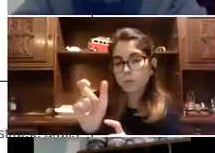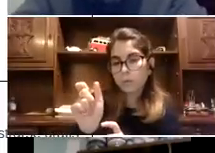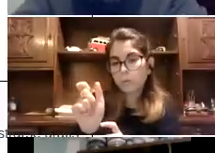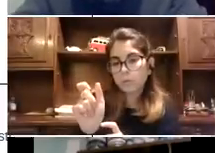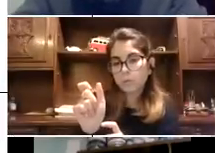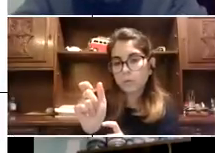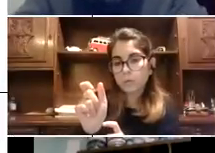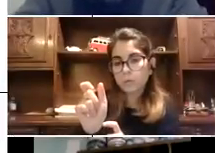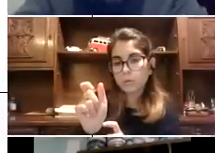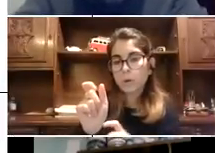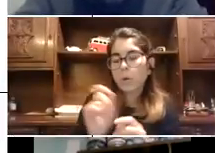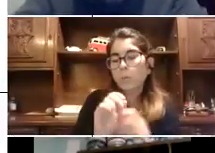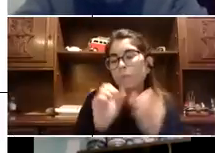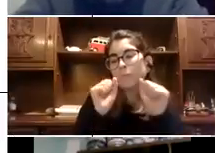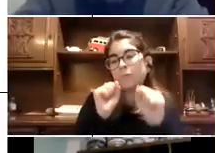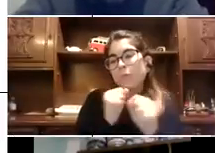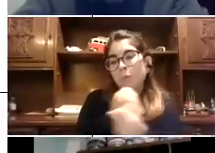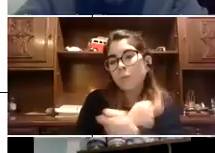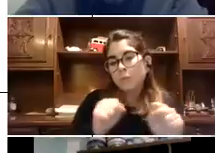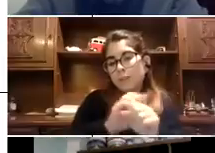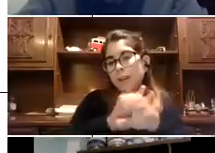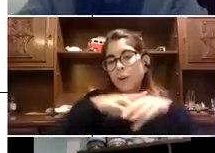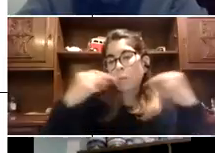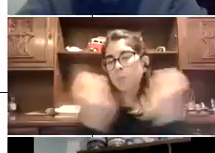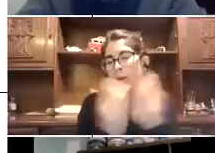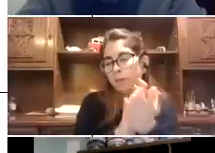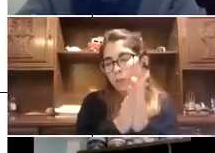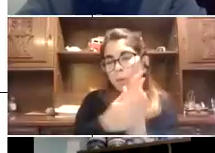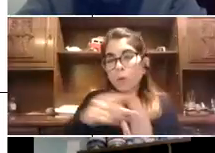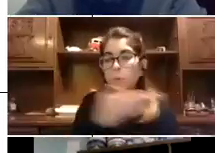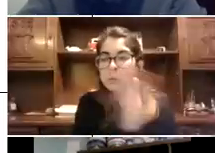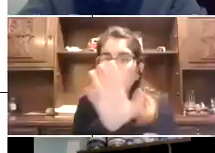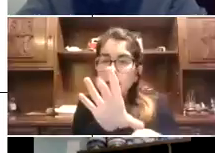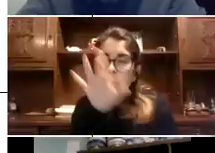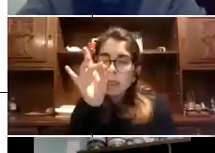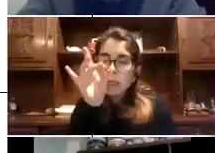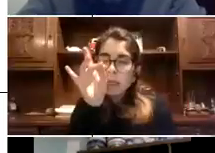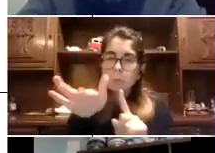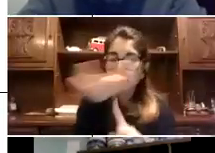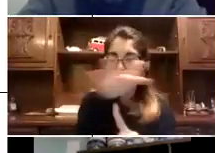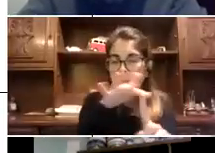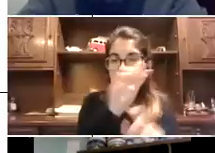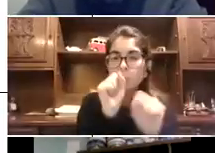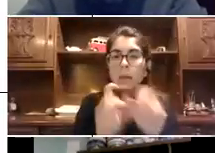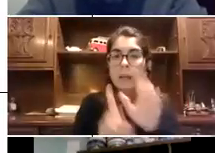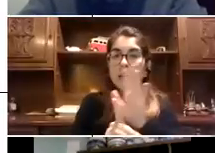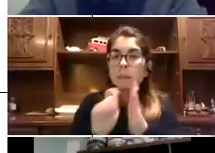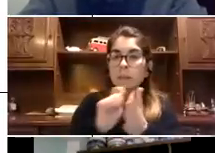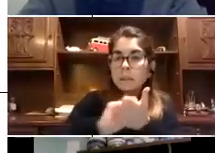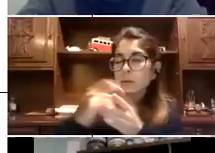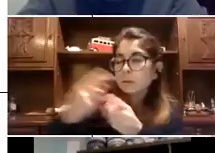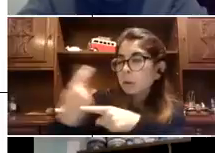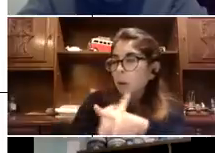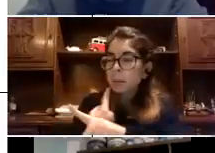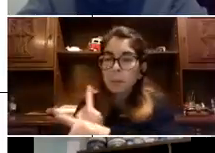cobertura completa de la unidad, sino que ustedes puedan seleccionar un par de casos para desarrollar en un diálogo, en una discusión con